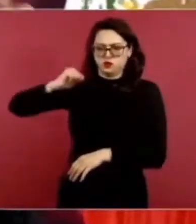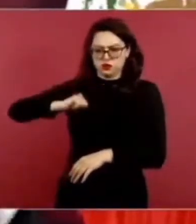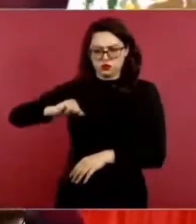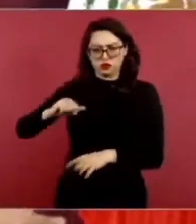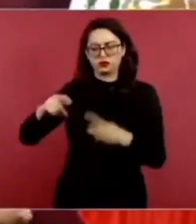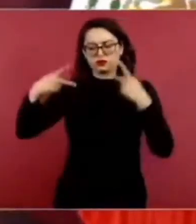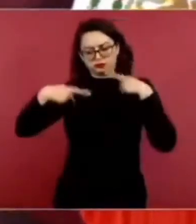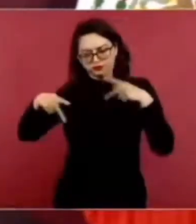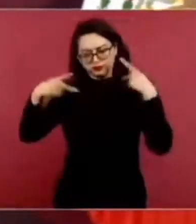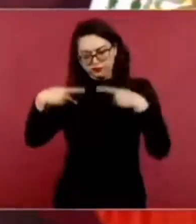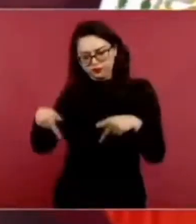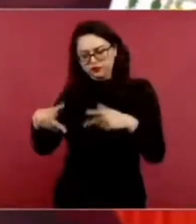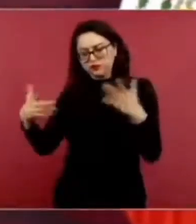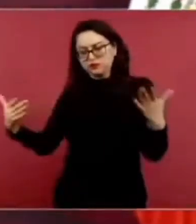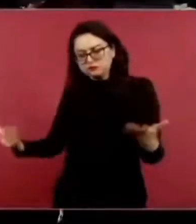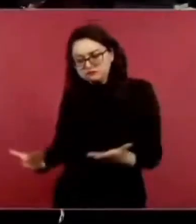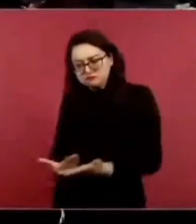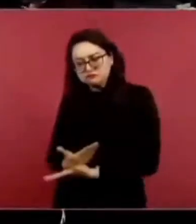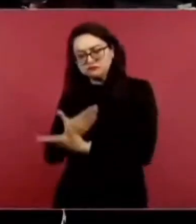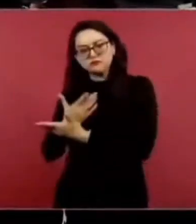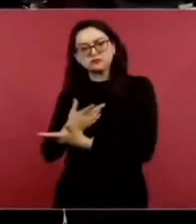A nuestra generación